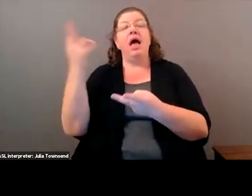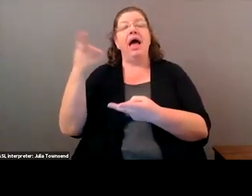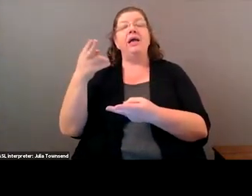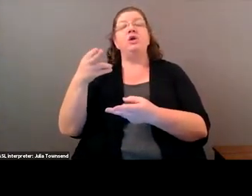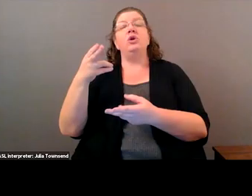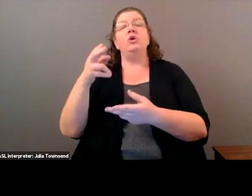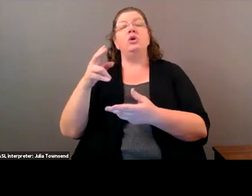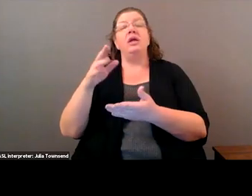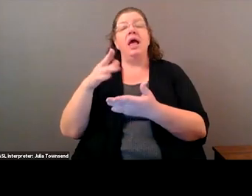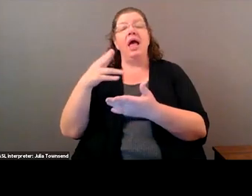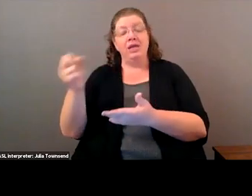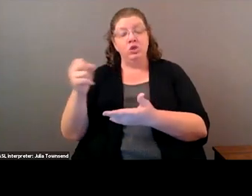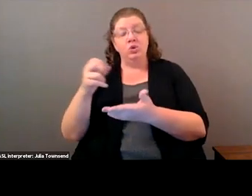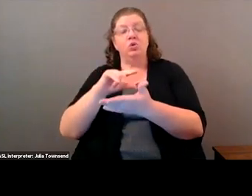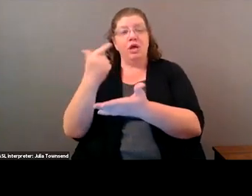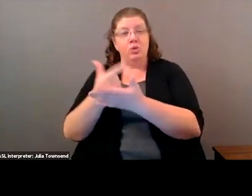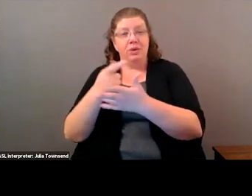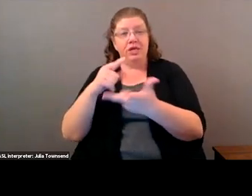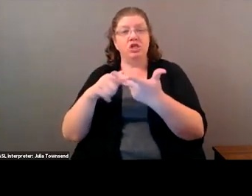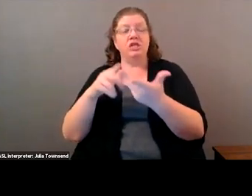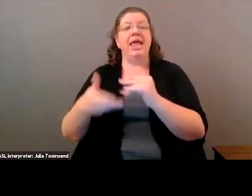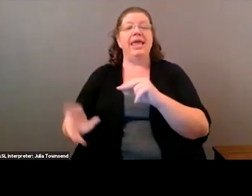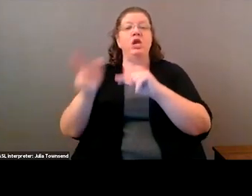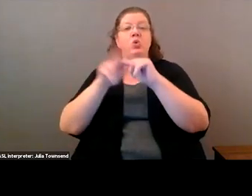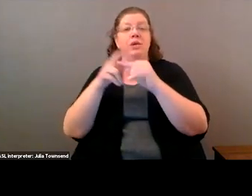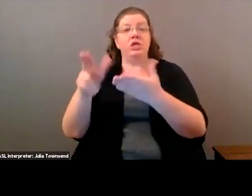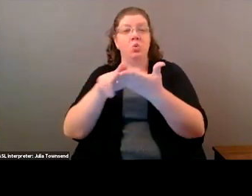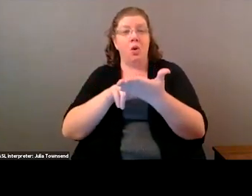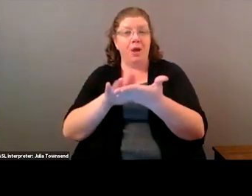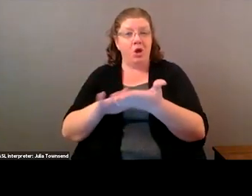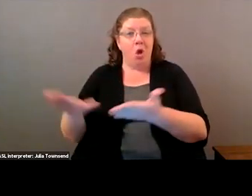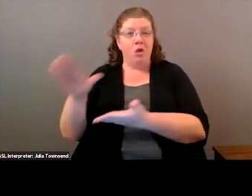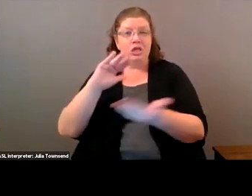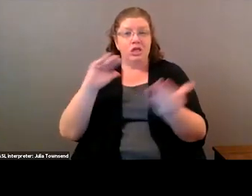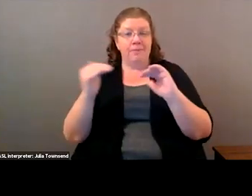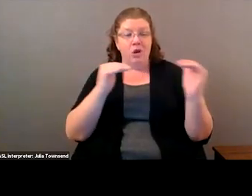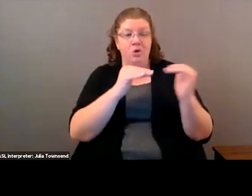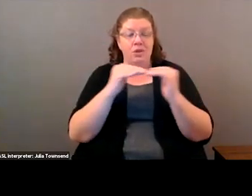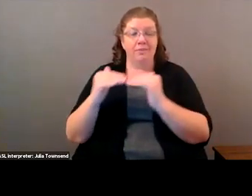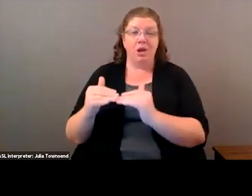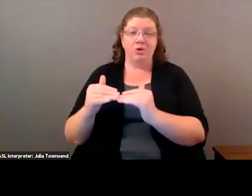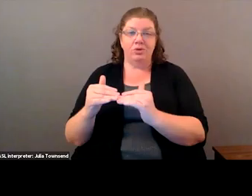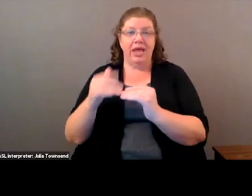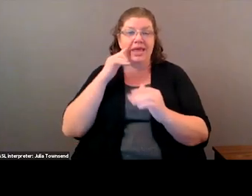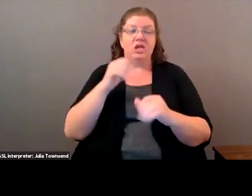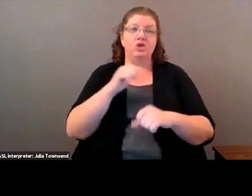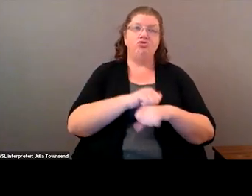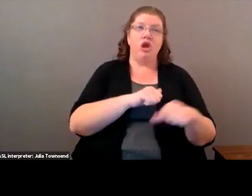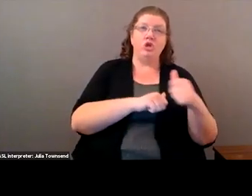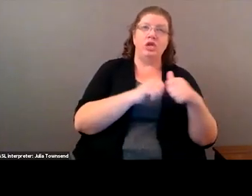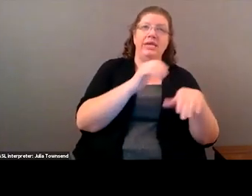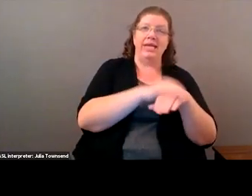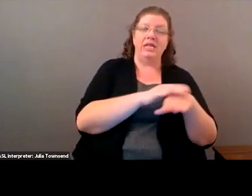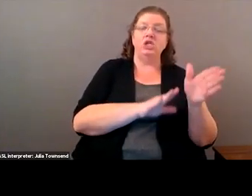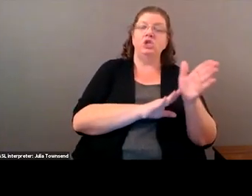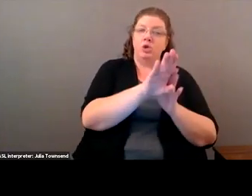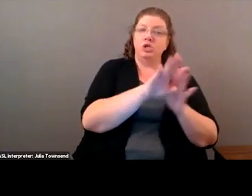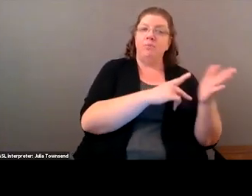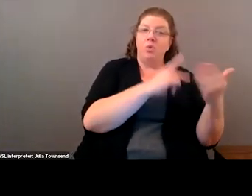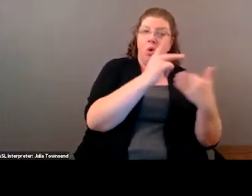preparatoria y se gradúan y se inscriben en la universidad en comparación con sus otros compañeros